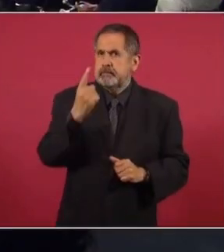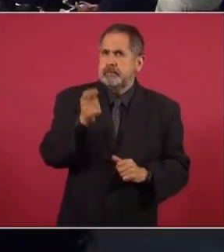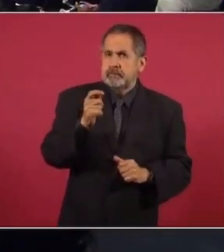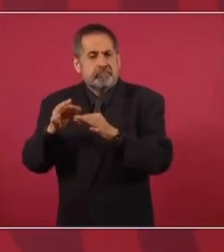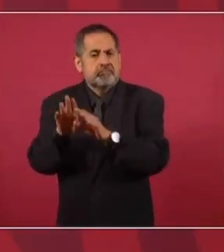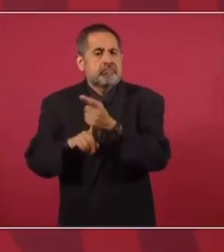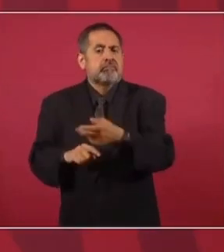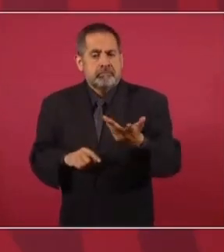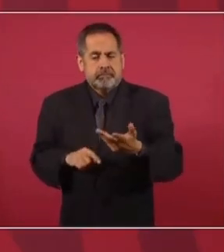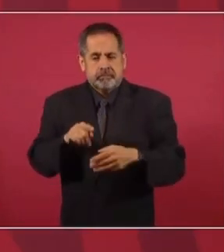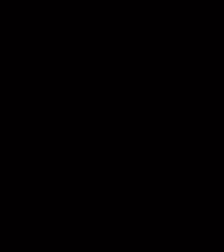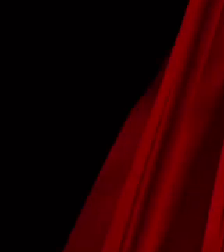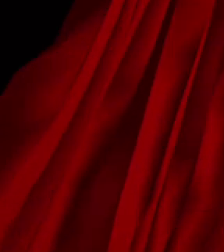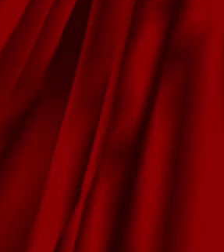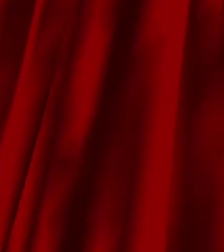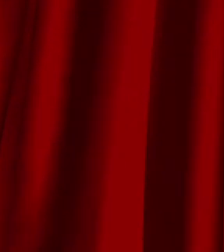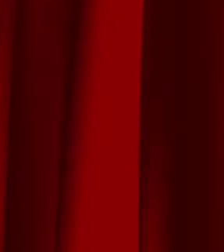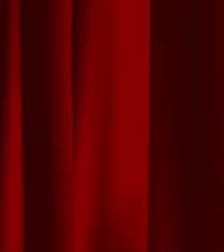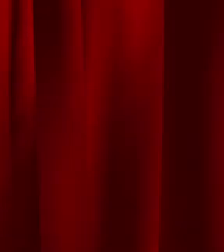que tenemos que cuidar es lo de la inflación.